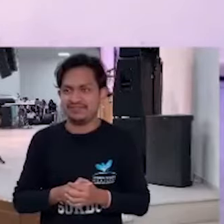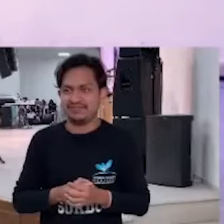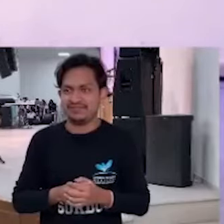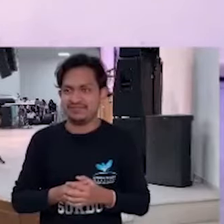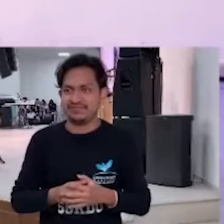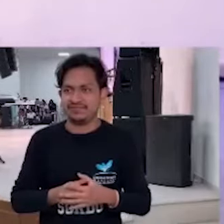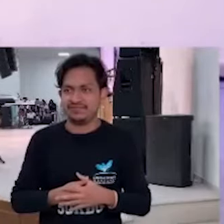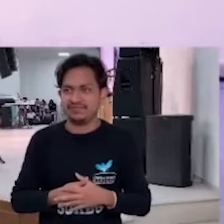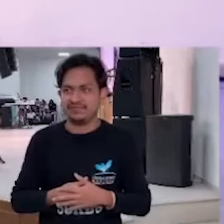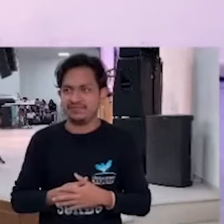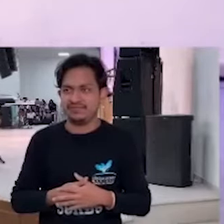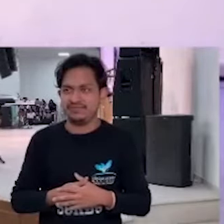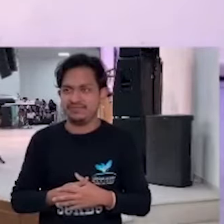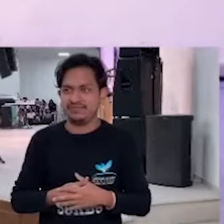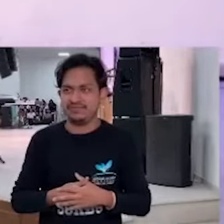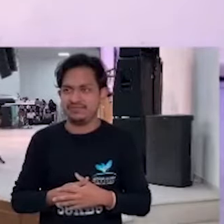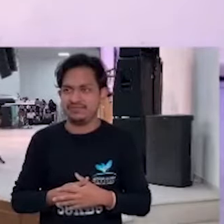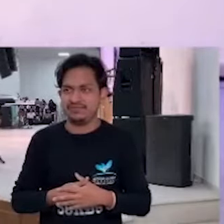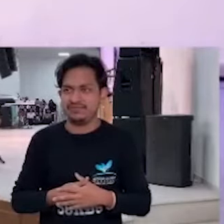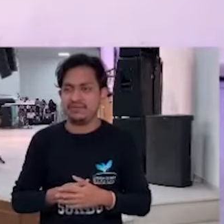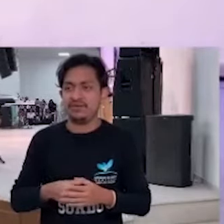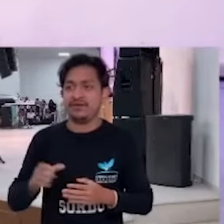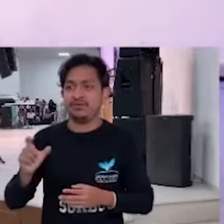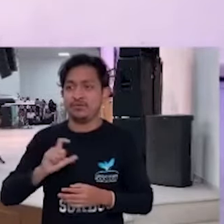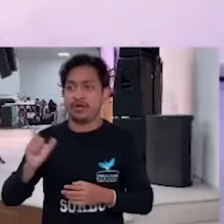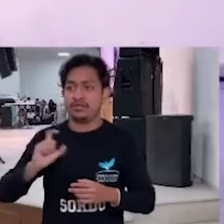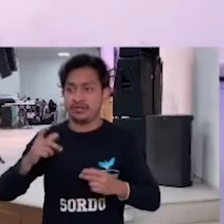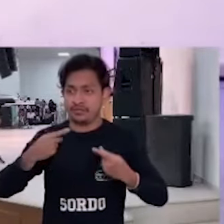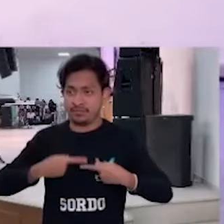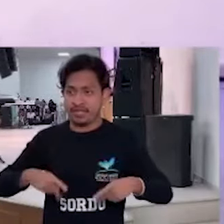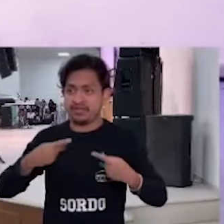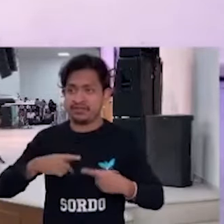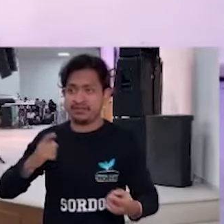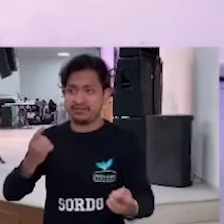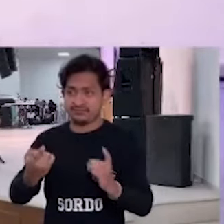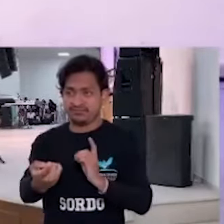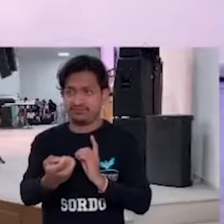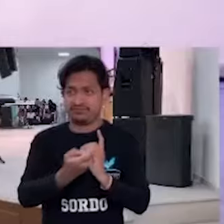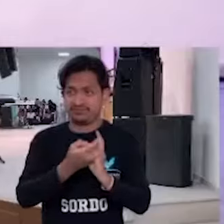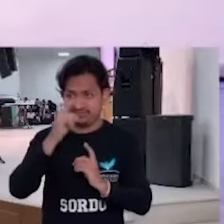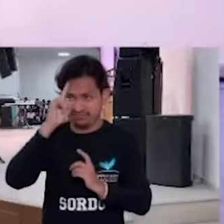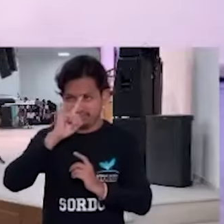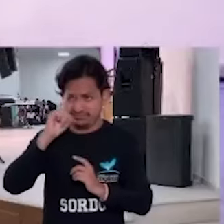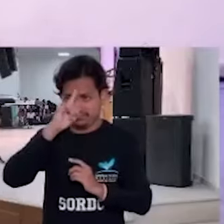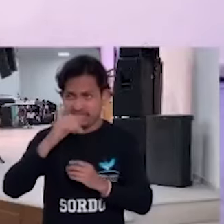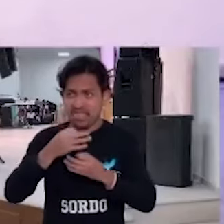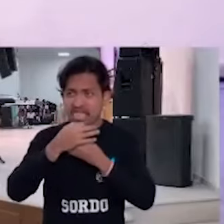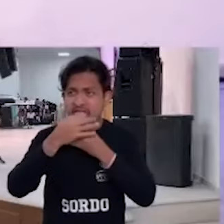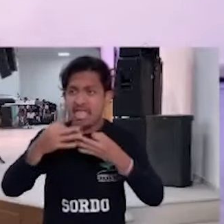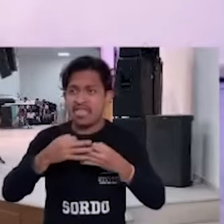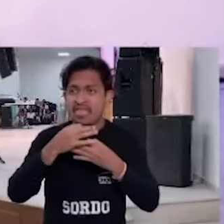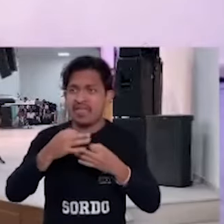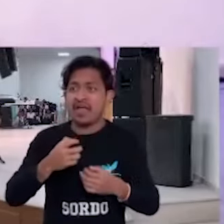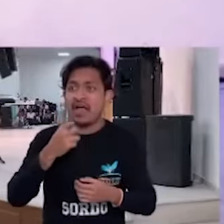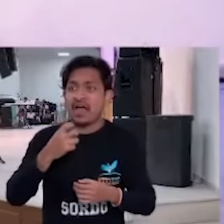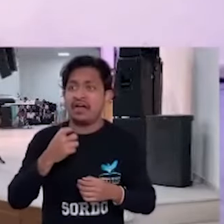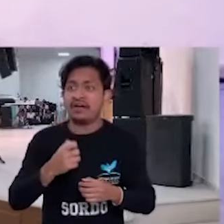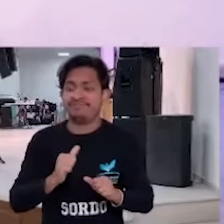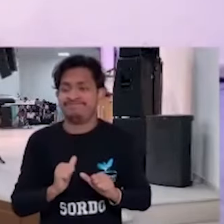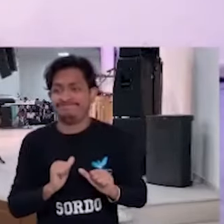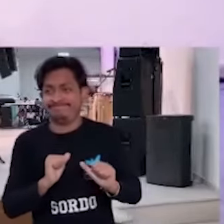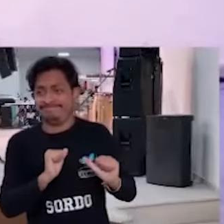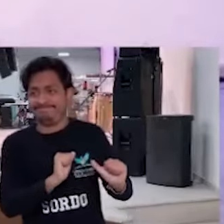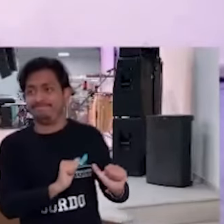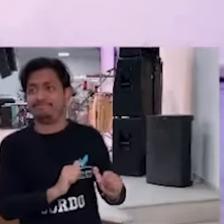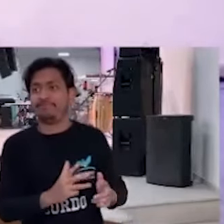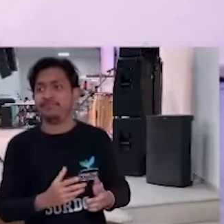administración a una mujer o a un hombre. Uno de los candados que podemos poner para evitar que pase esto, bueno, lo